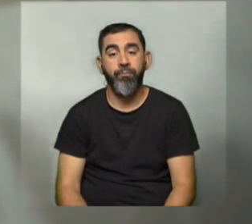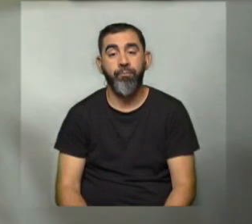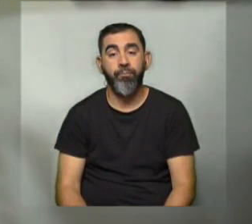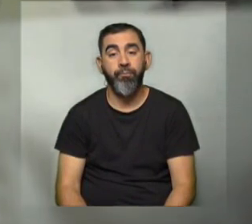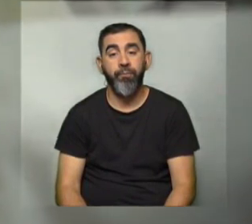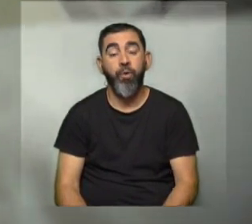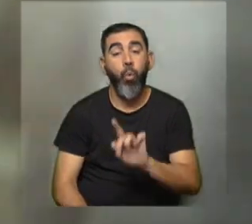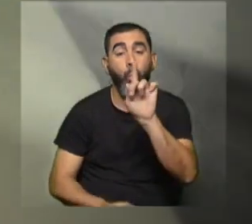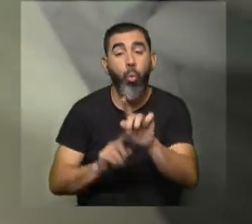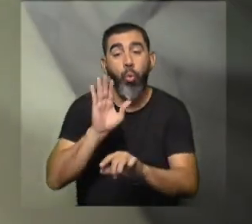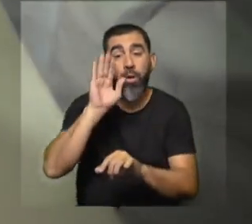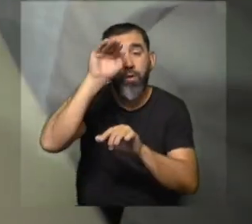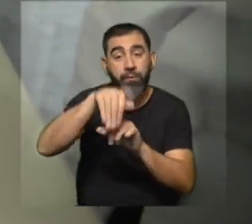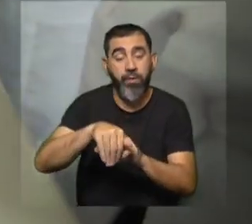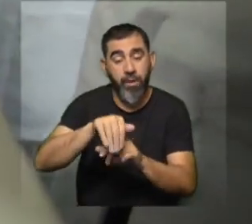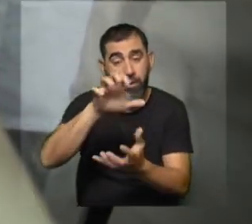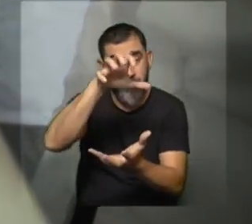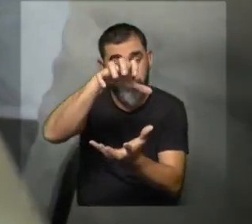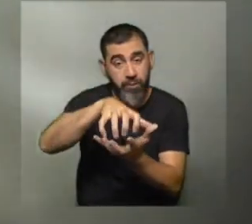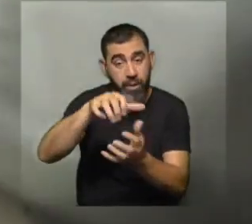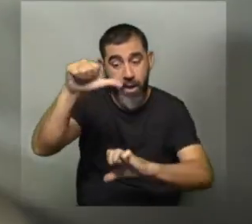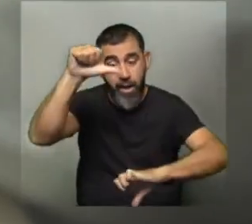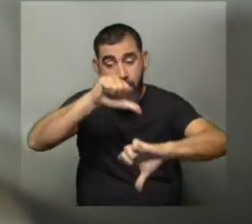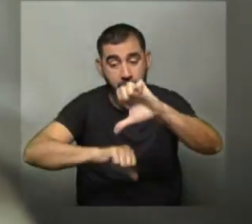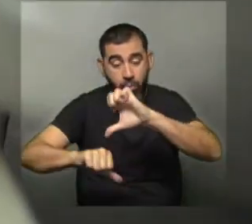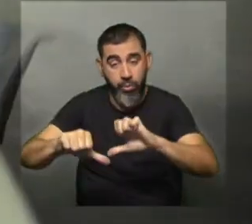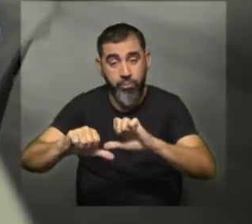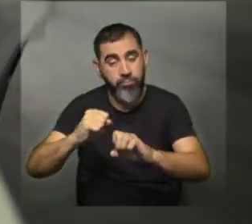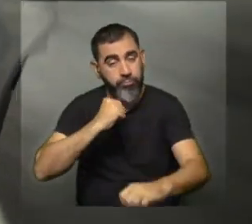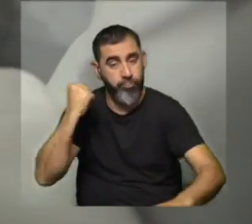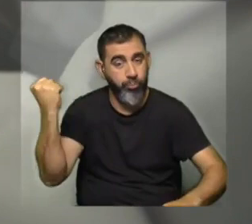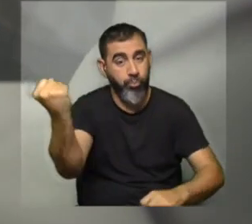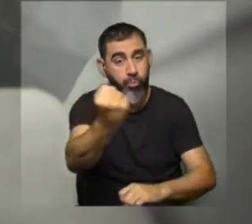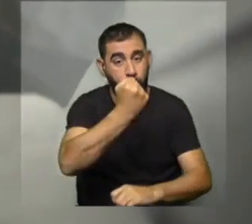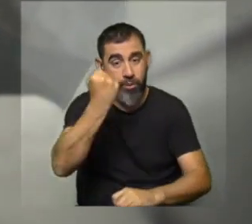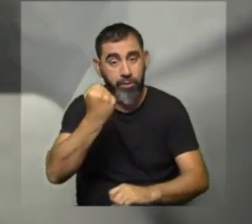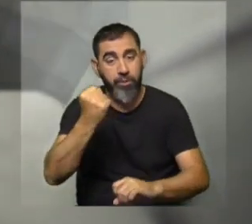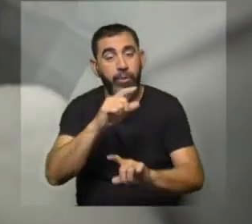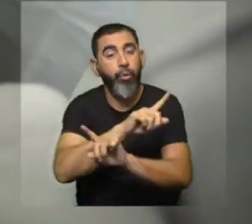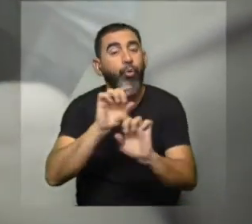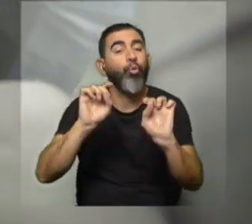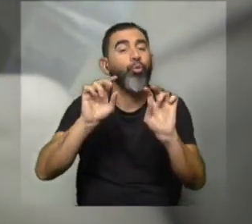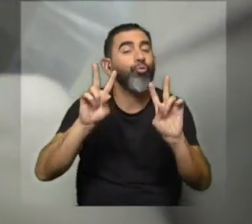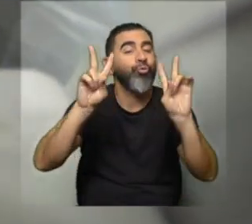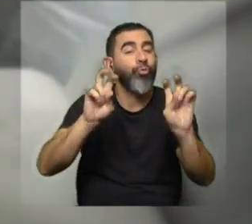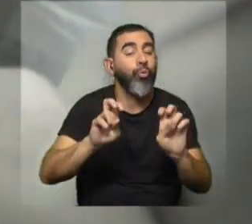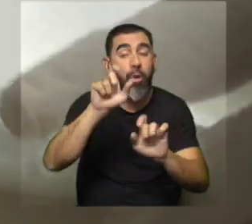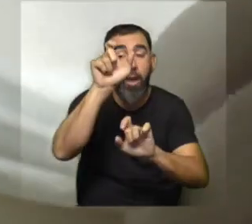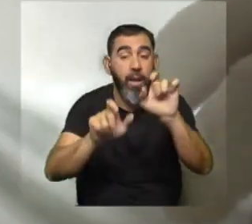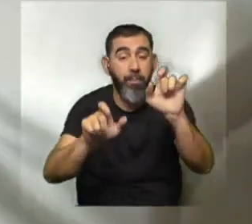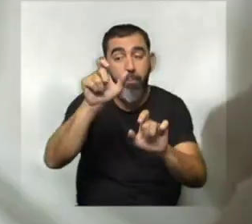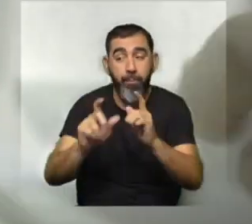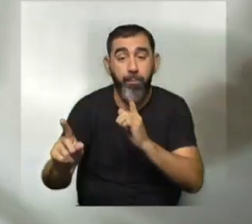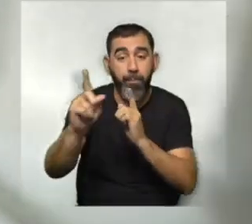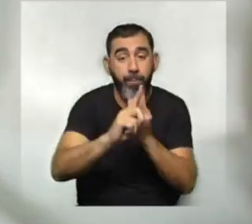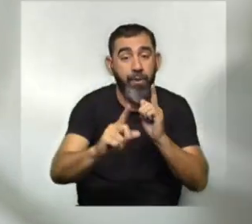Que la Universidad de la República cuente con este laboratorio es muy importante, no solo para la población que es